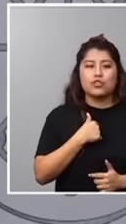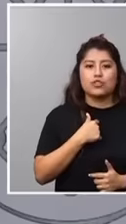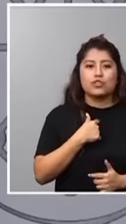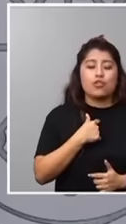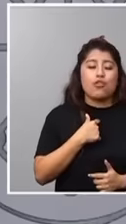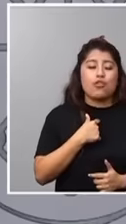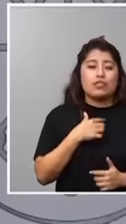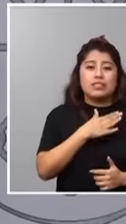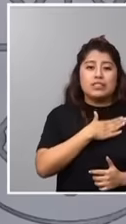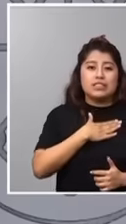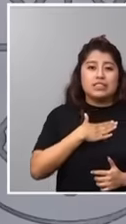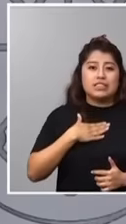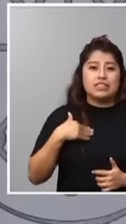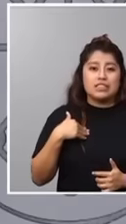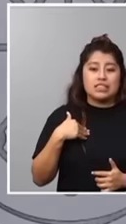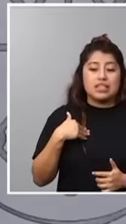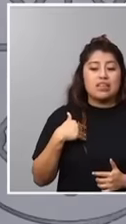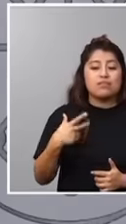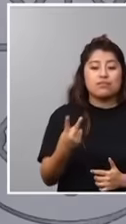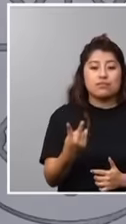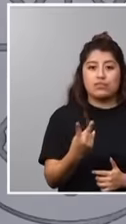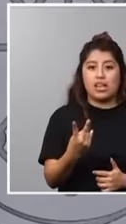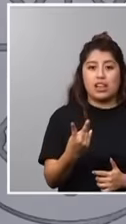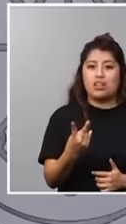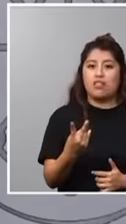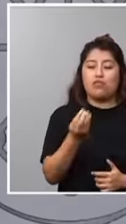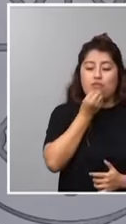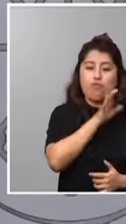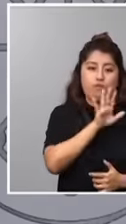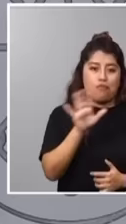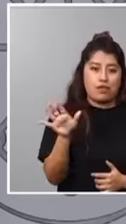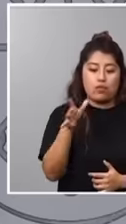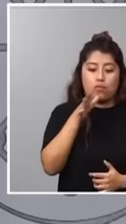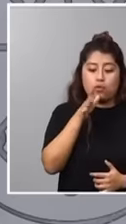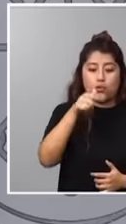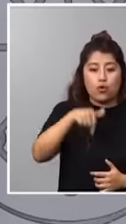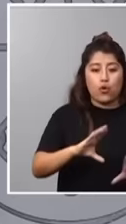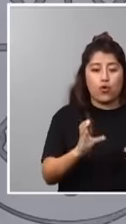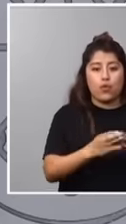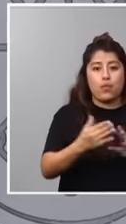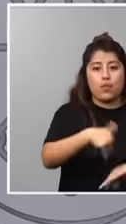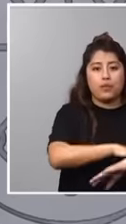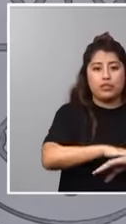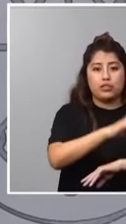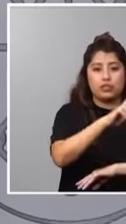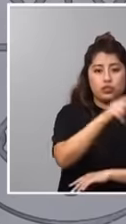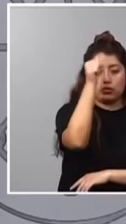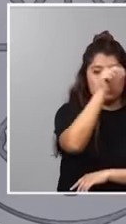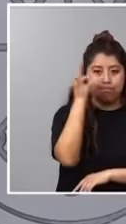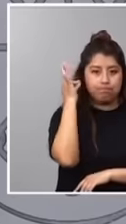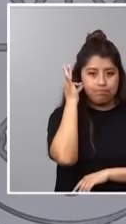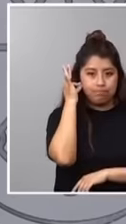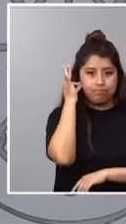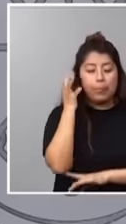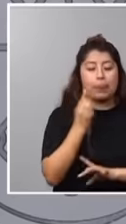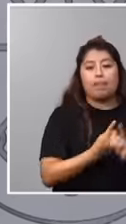cosas, como el caso, por ejemplo, de identidad digital, esto que quiere crear que tengamos todos, estemos digitalizados, con las cuentas y nuestros datos en